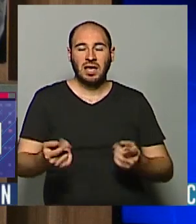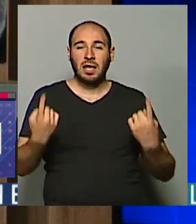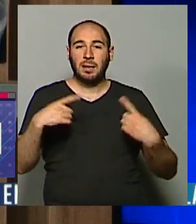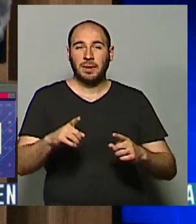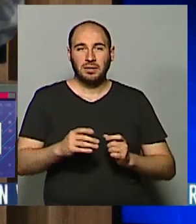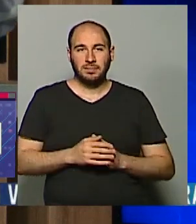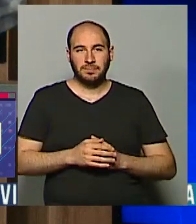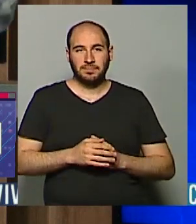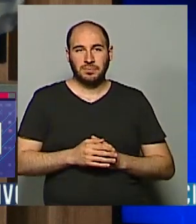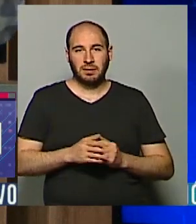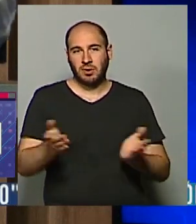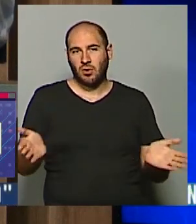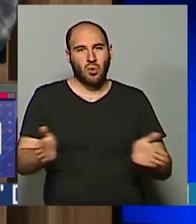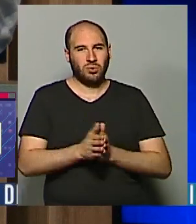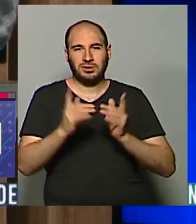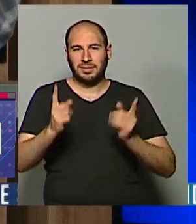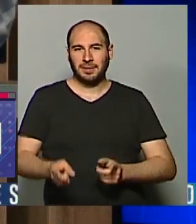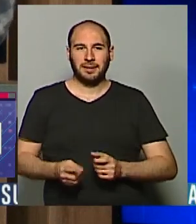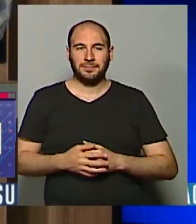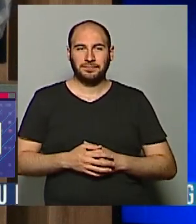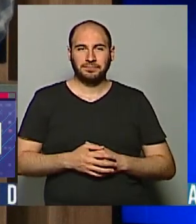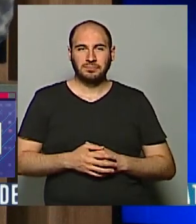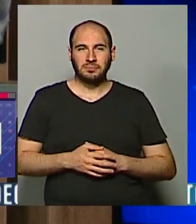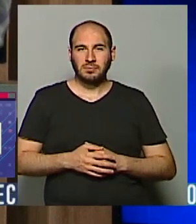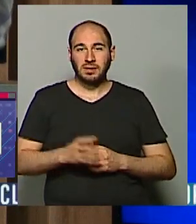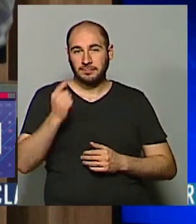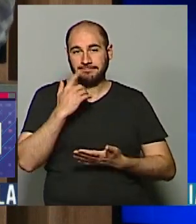obviamente van de la mano, ¿no es cierto? Habrá